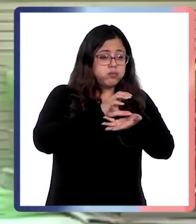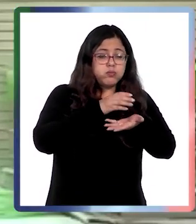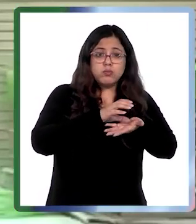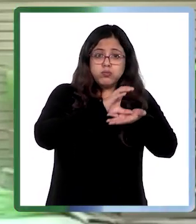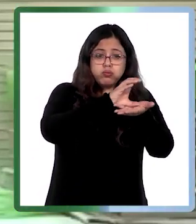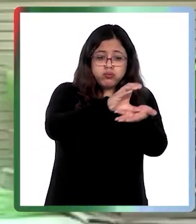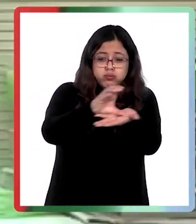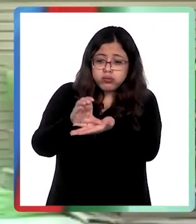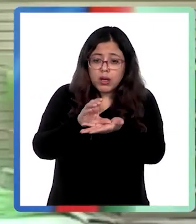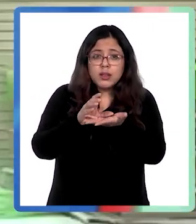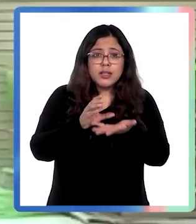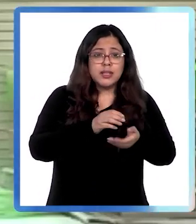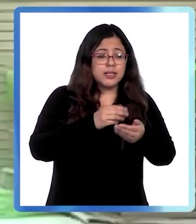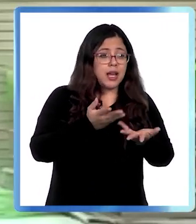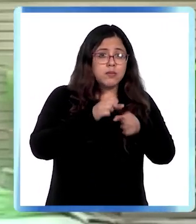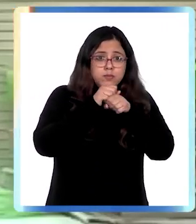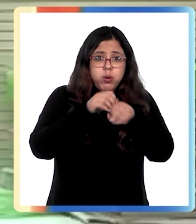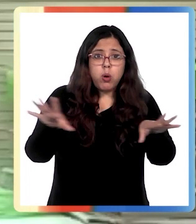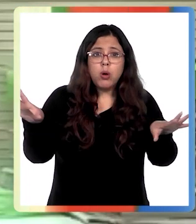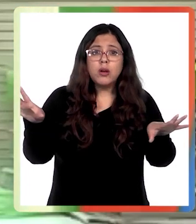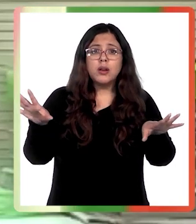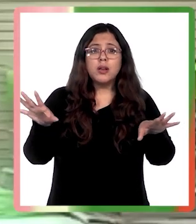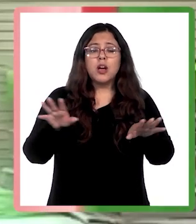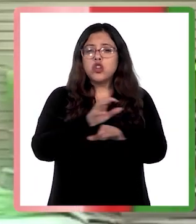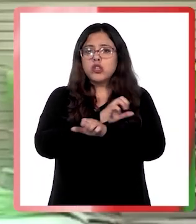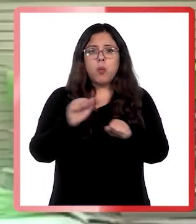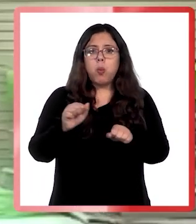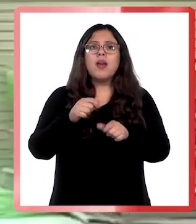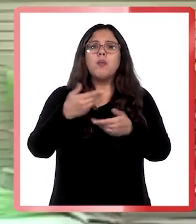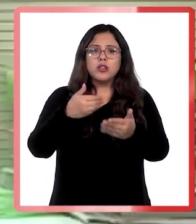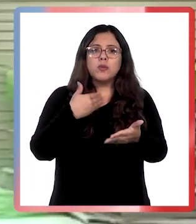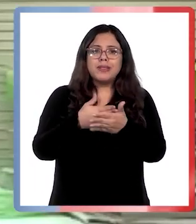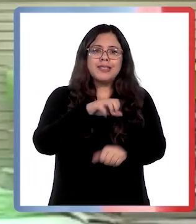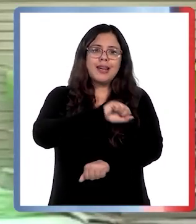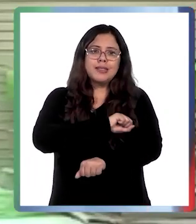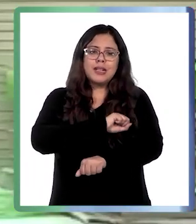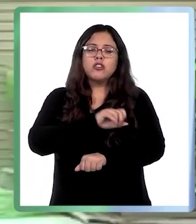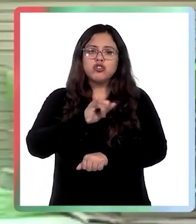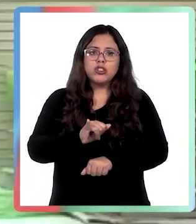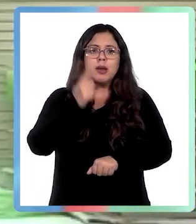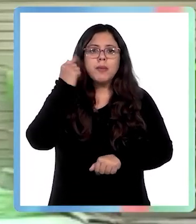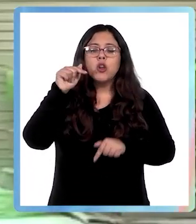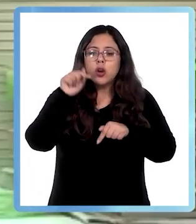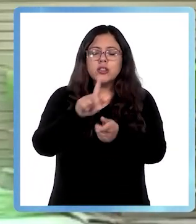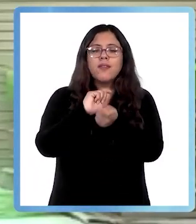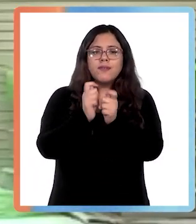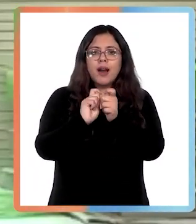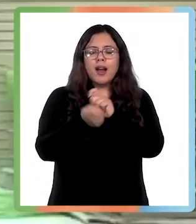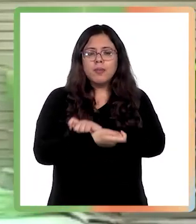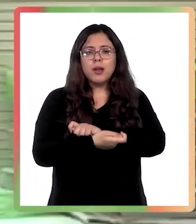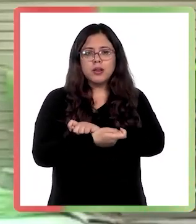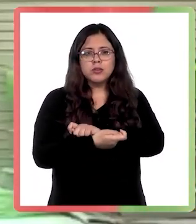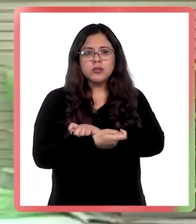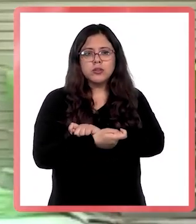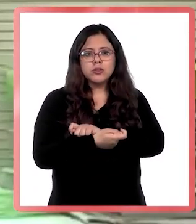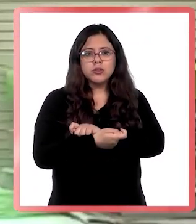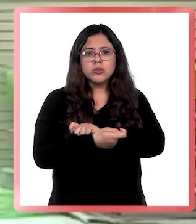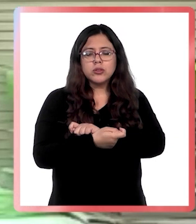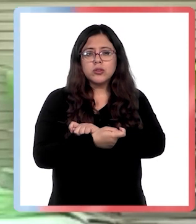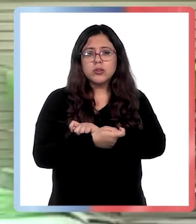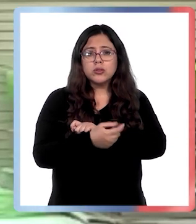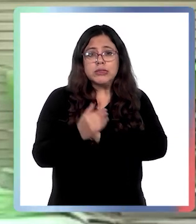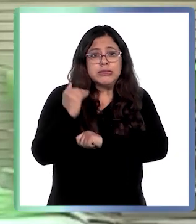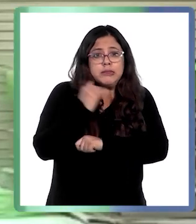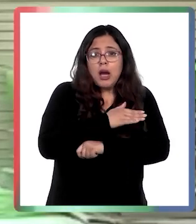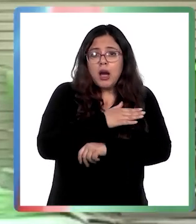más cercano a Santiago, ¿cierto? Pero todas esas cosas cambian a una velocidad que uno ni se imagina, uno